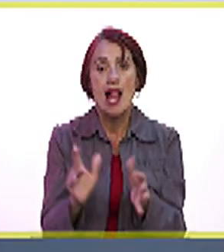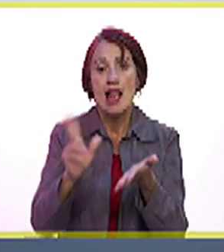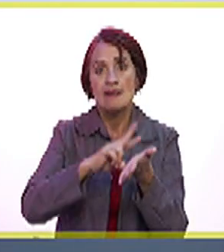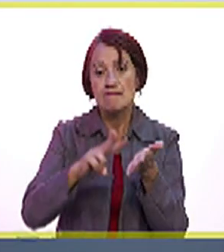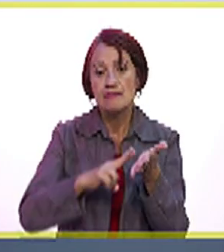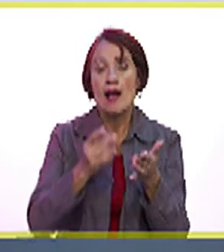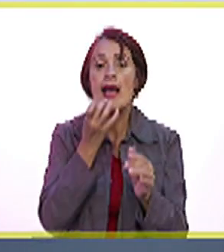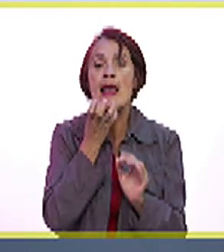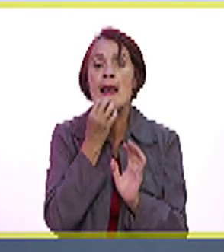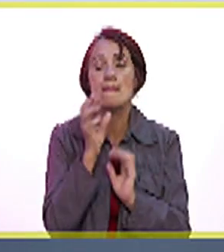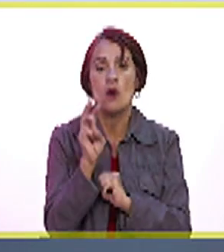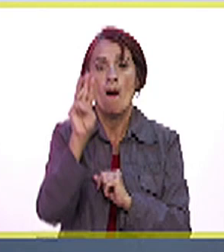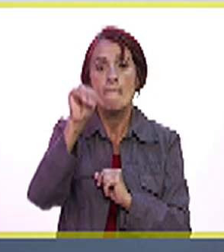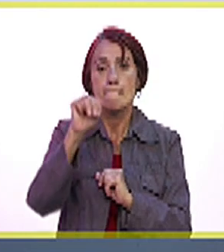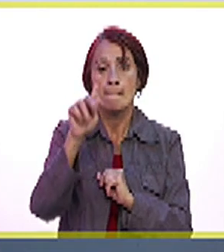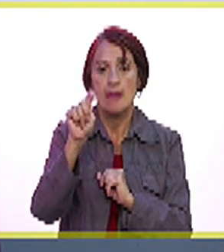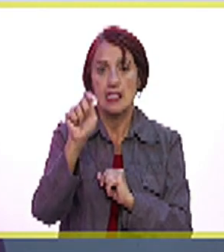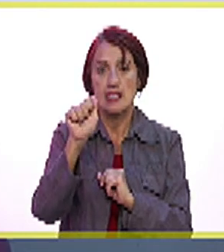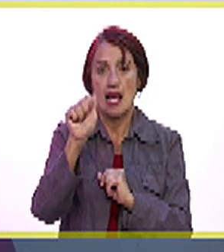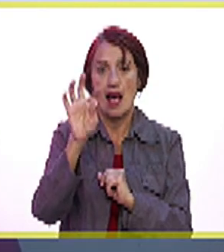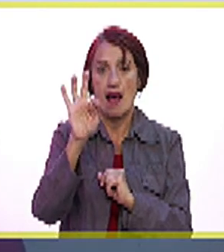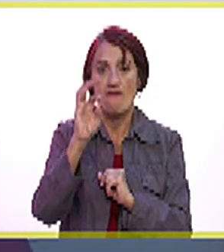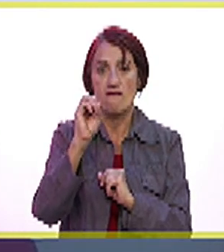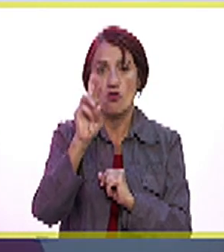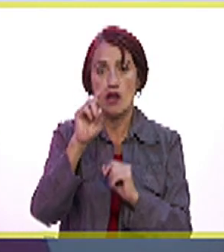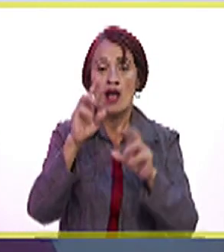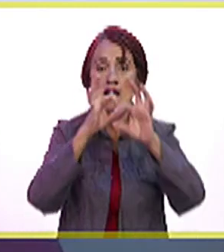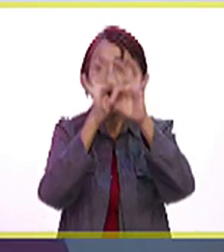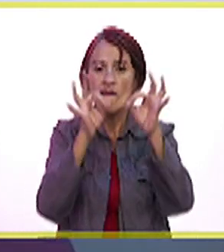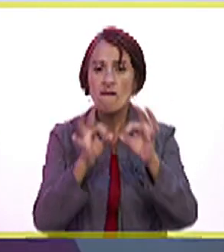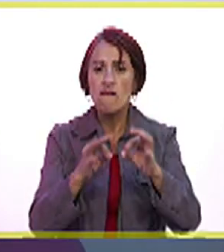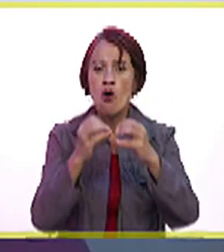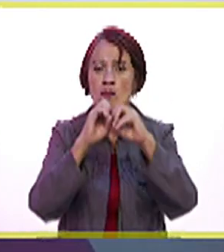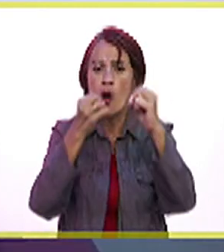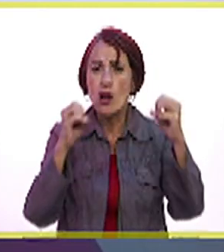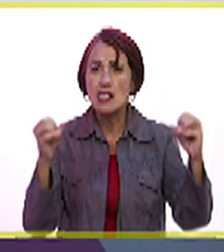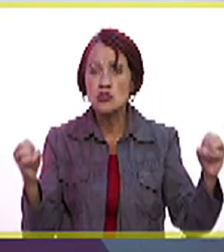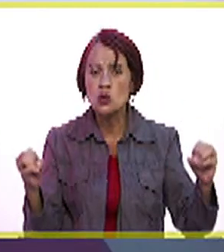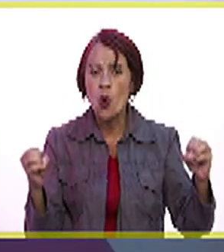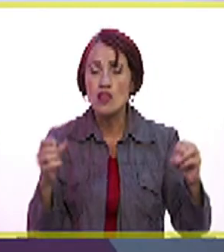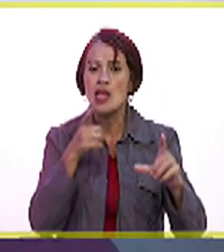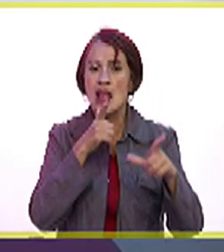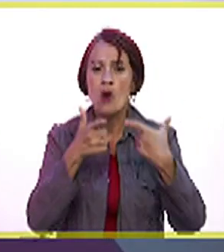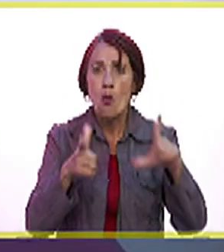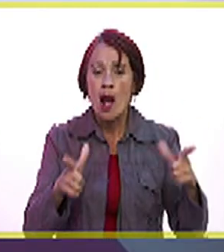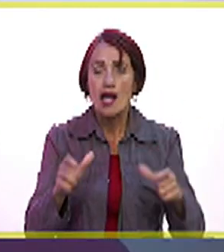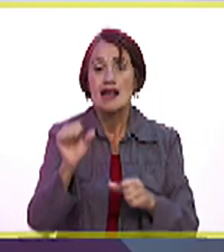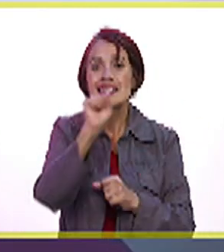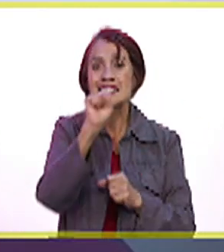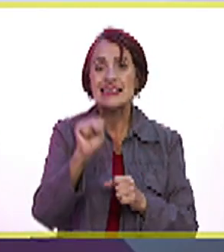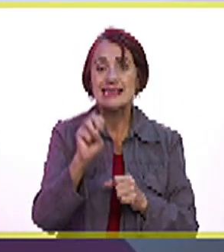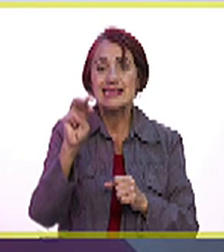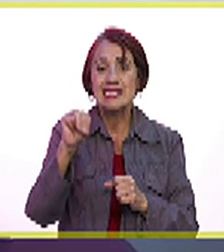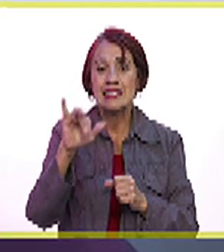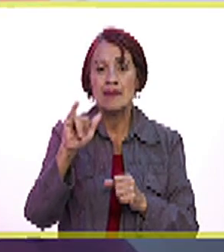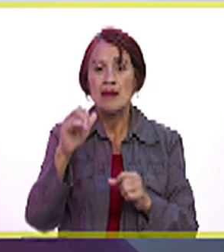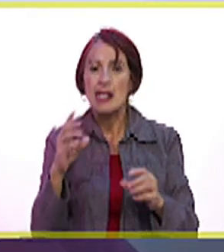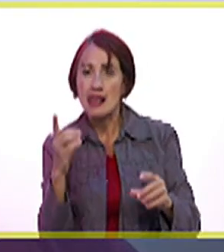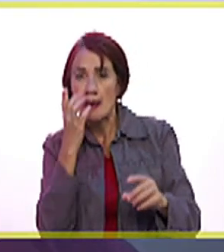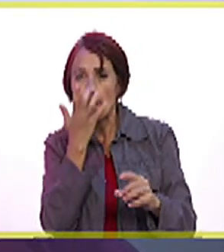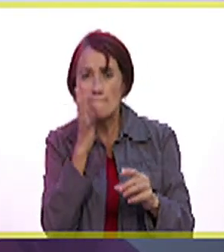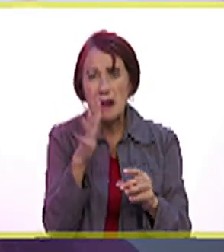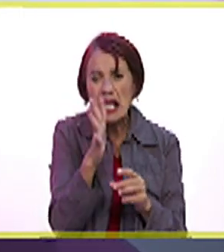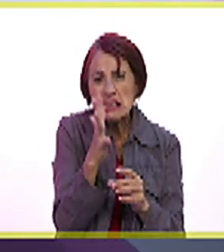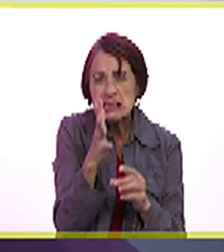ejemplo una metáfora. ¿Qué es una metáfora? Es una figura que hace uso de figura de lenguaje. O el símil, que es algo parecido o semejante a otra